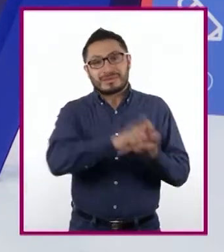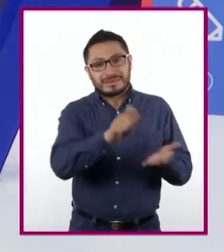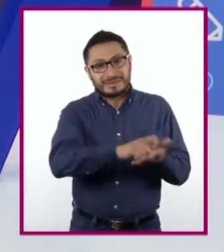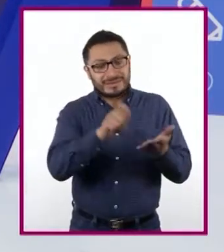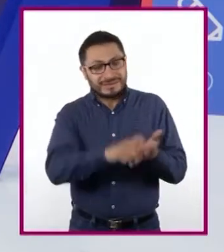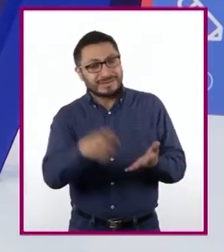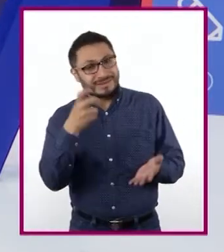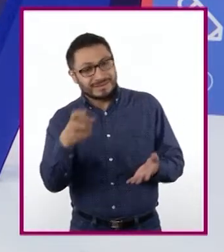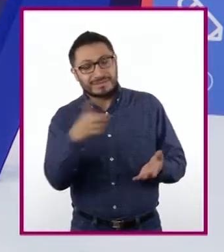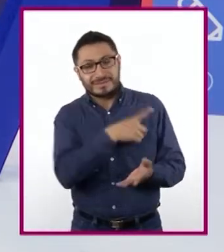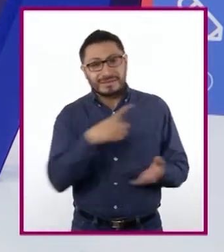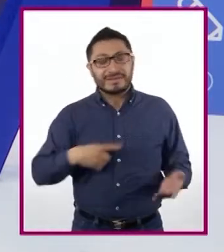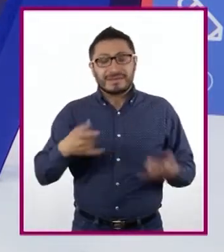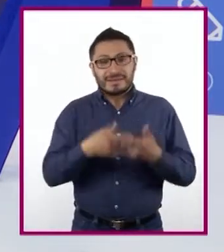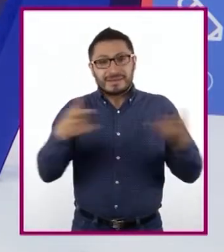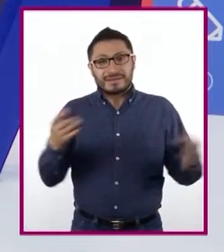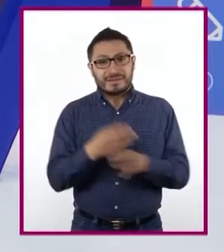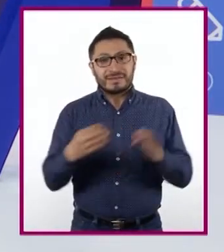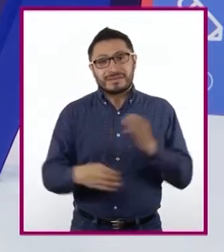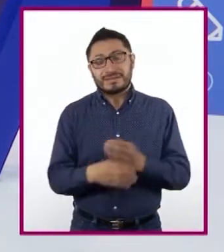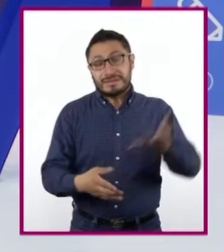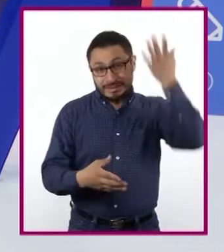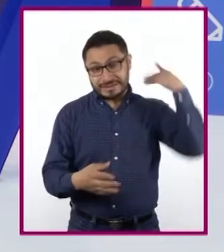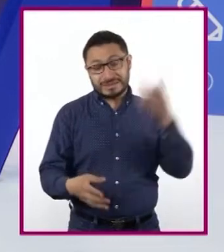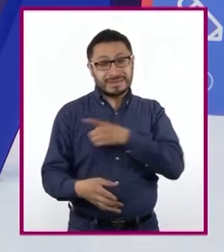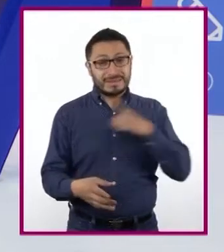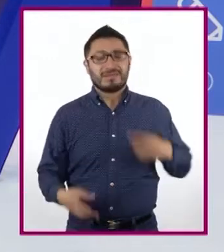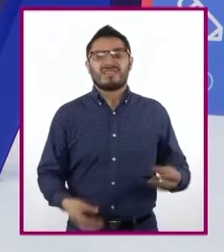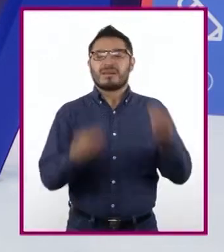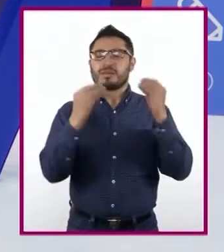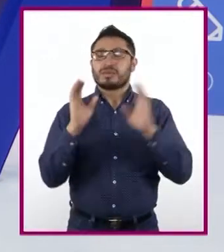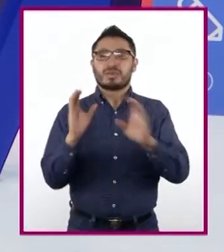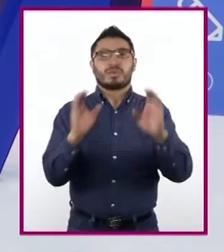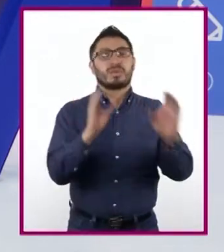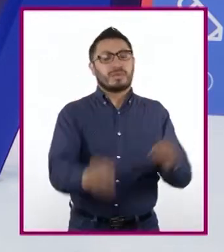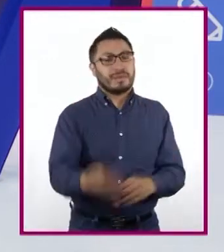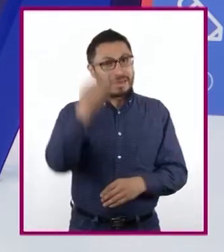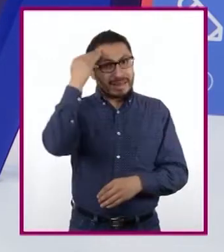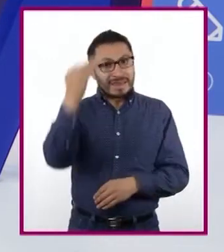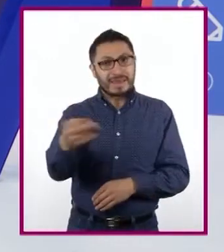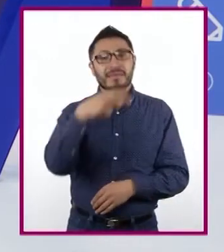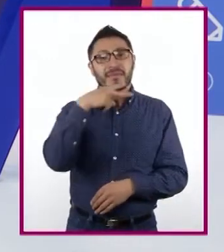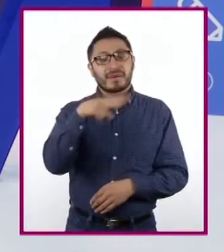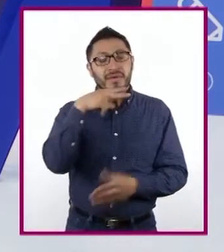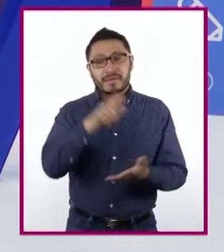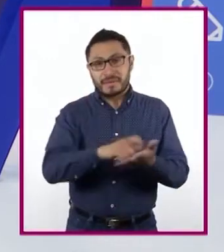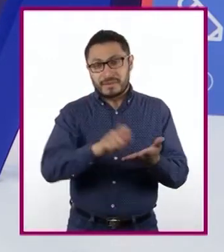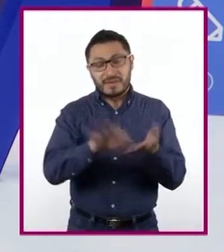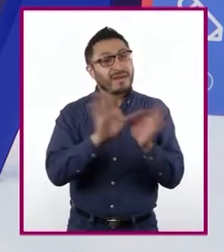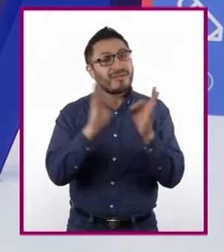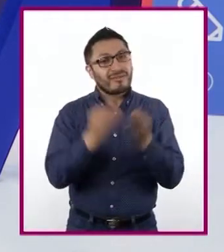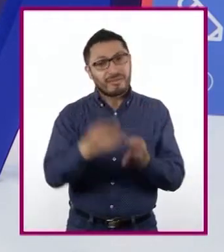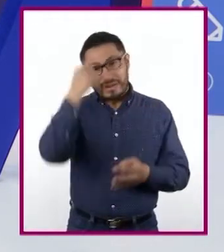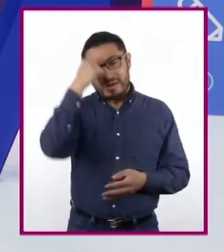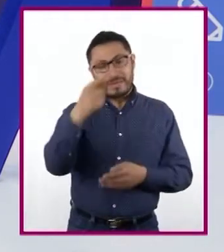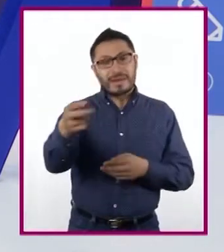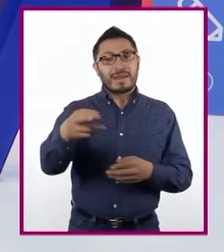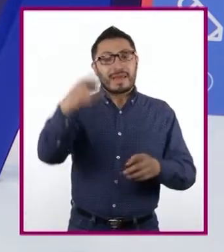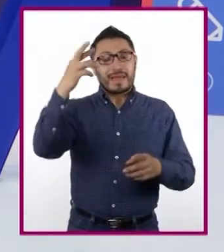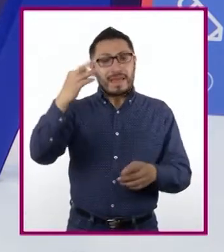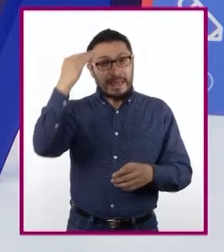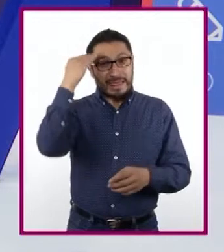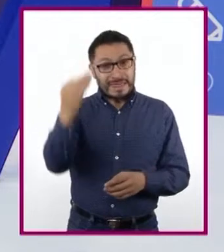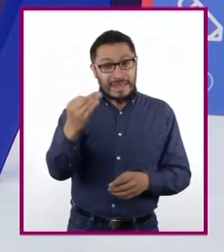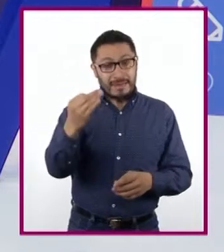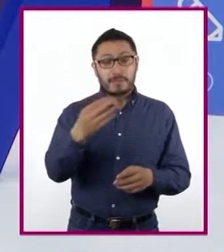una narración de hechos pasados y deberán ser cuidadosos en el manejo de los tiempos verbales para poder manejar la temporalidad y